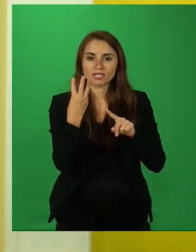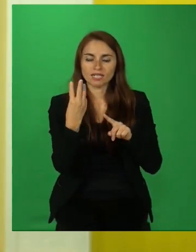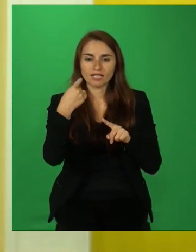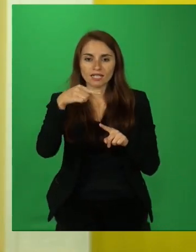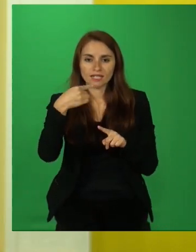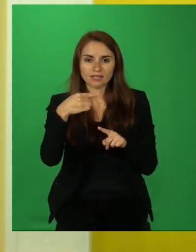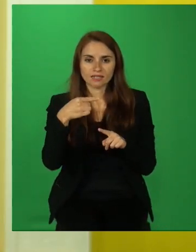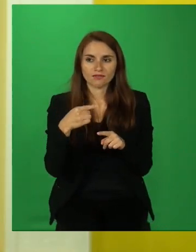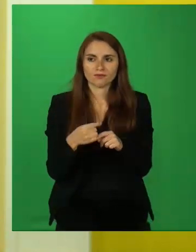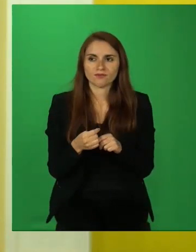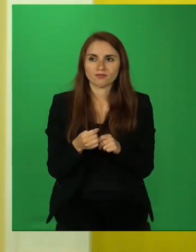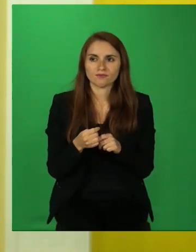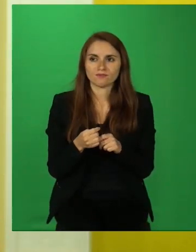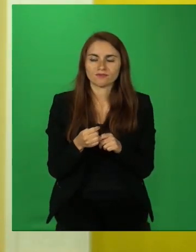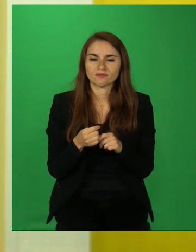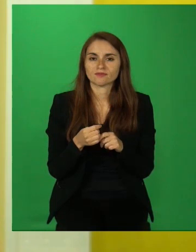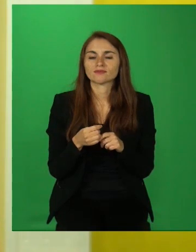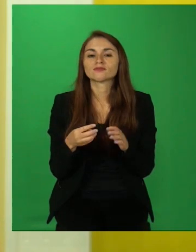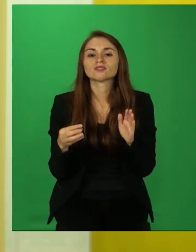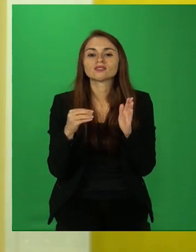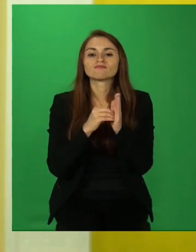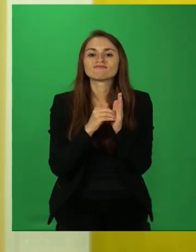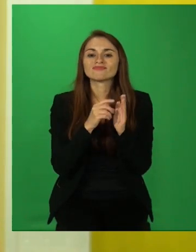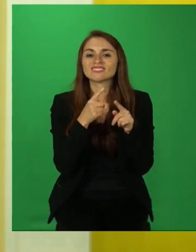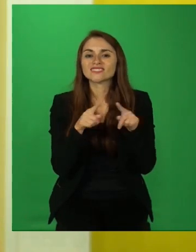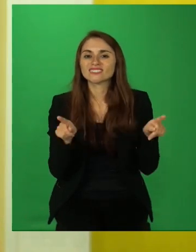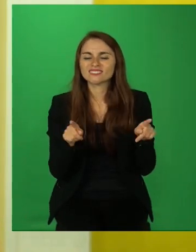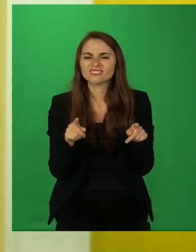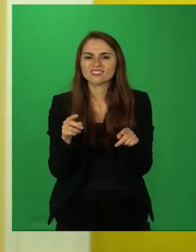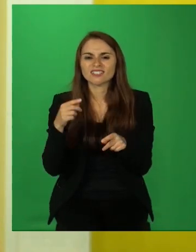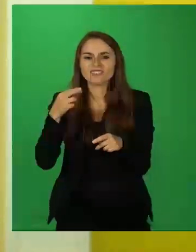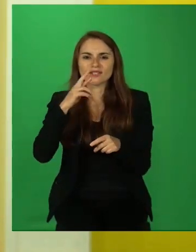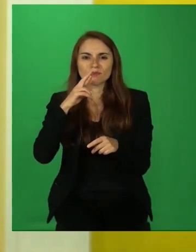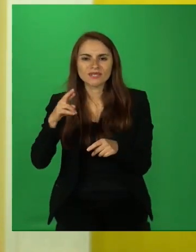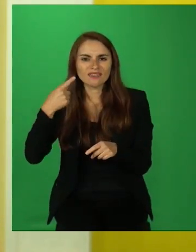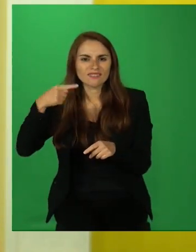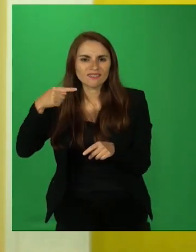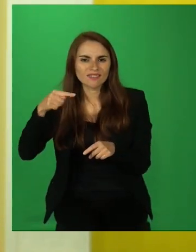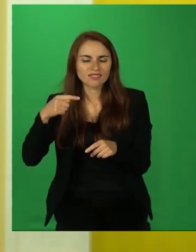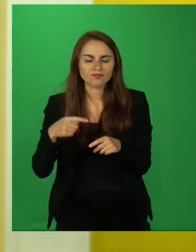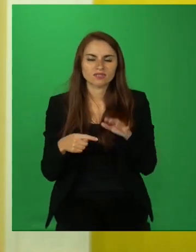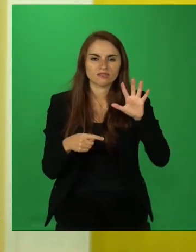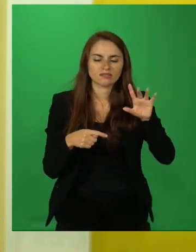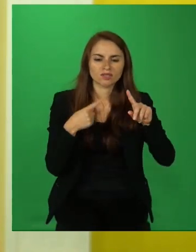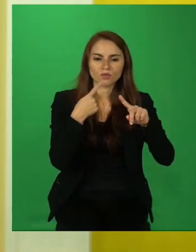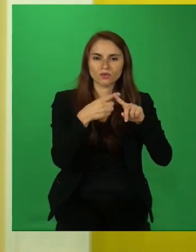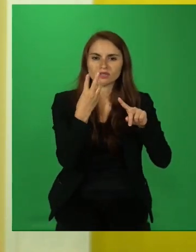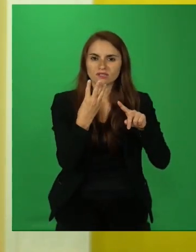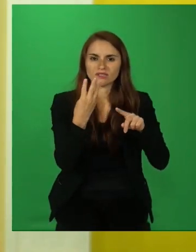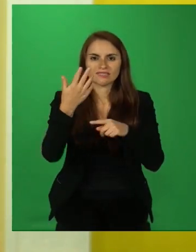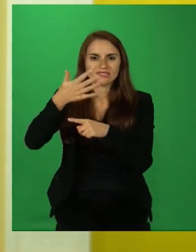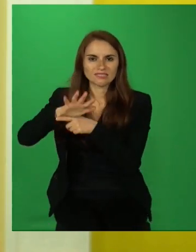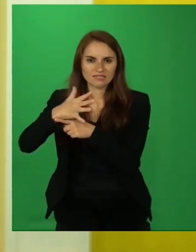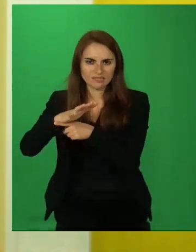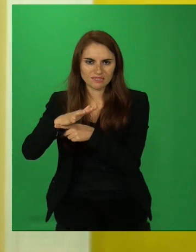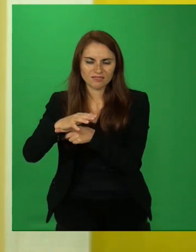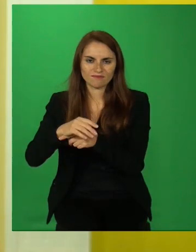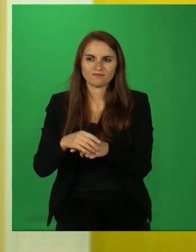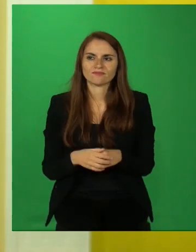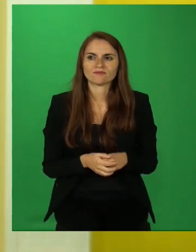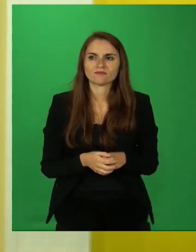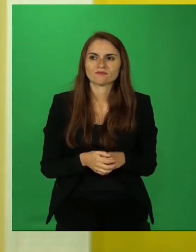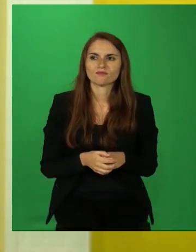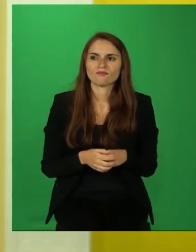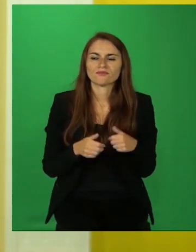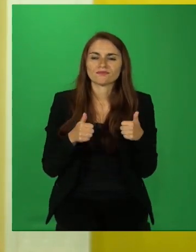números distintos signos resultados negativos bien y 5 por 3 15 no es cierto